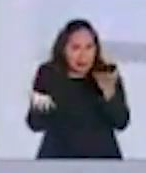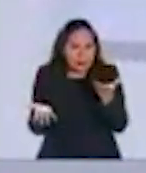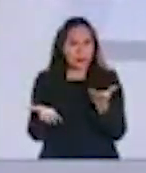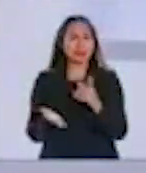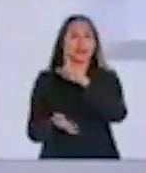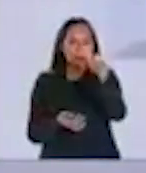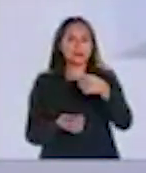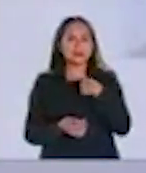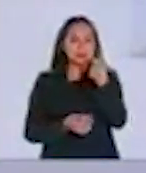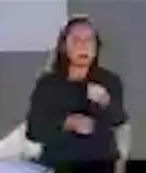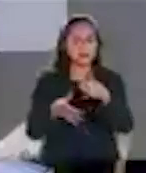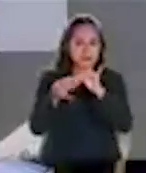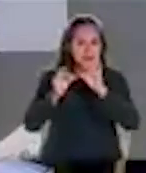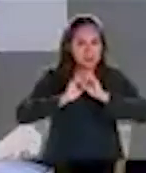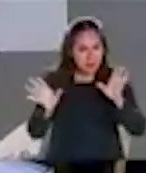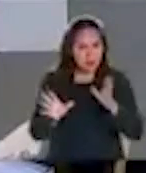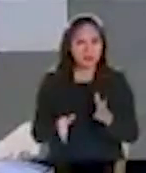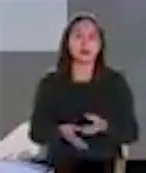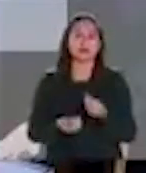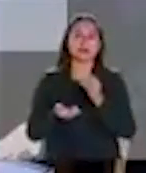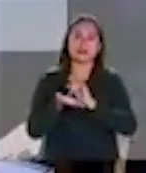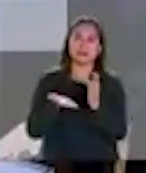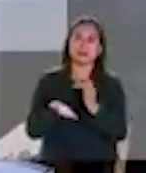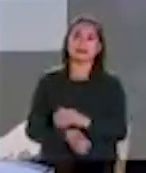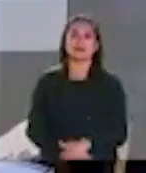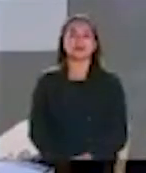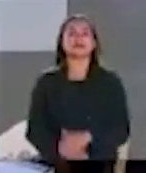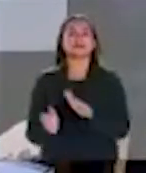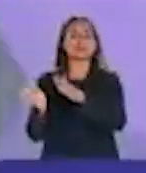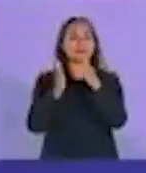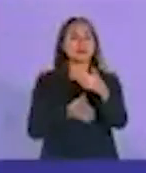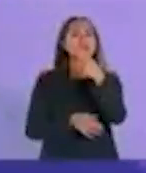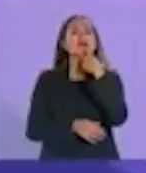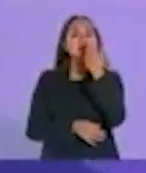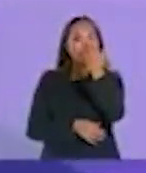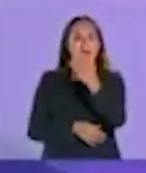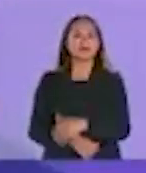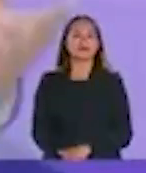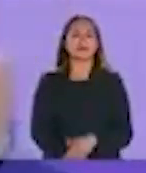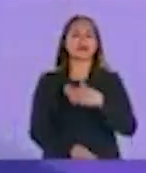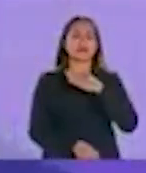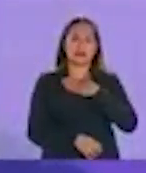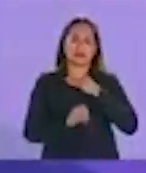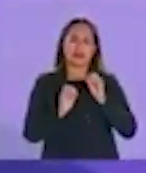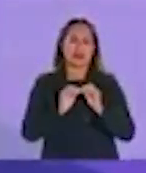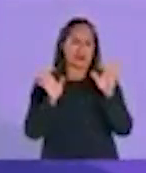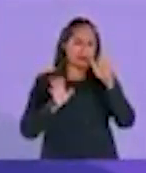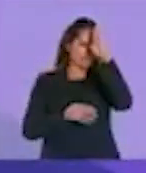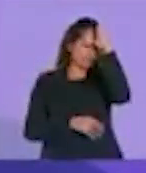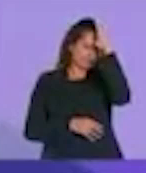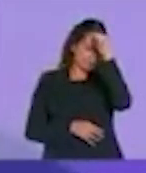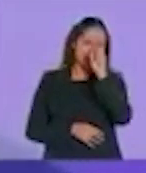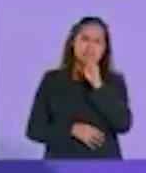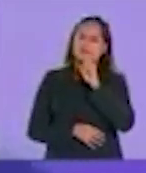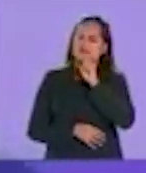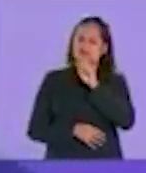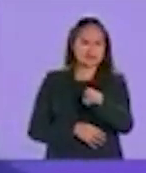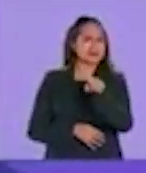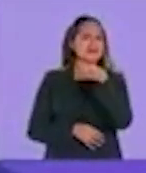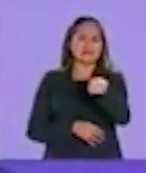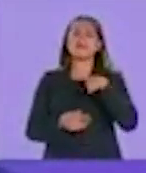aunque gracias en candidato a lópez obrador yo soy totalmente de acuerdo este vamos a